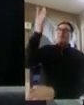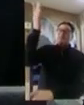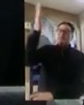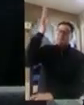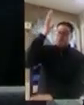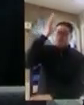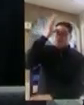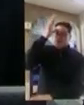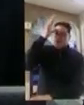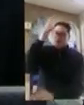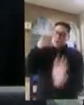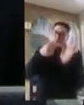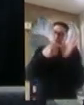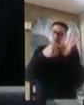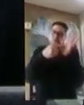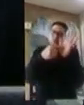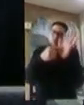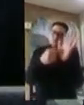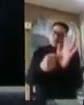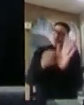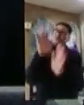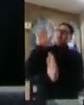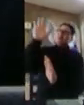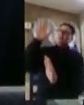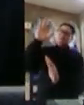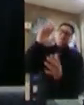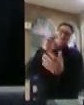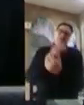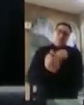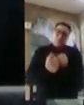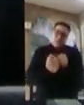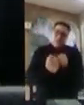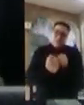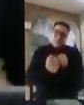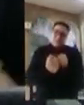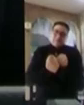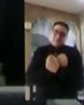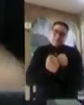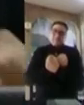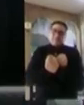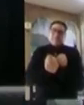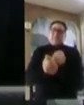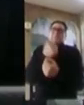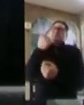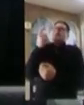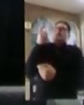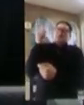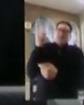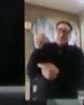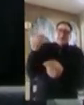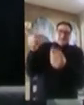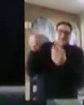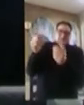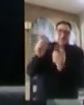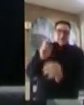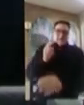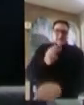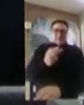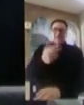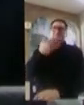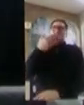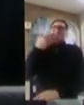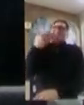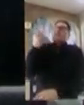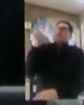amor. Nos muestra su amor de tal manera que nos dio lo mejor de sí para que tú y